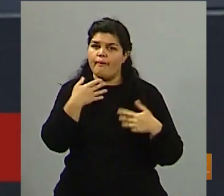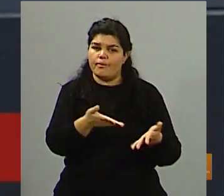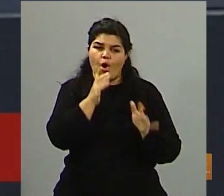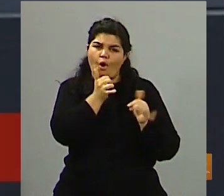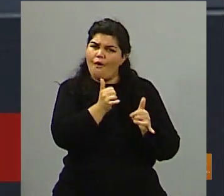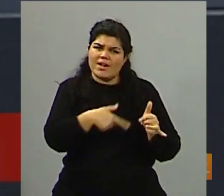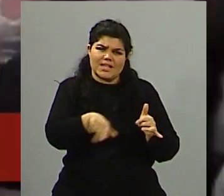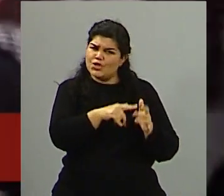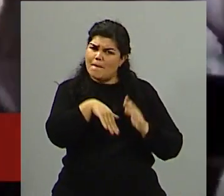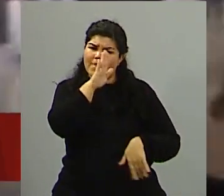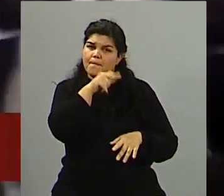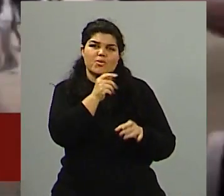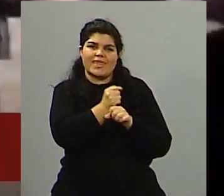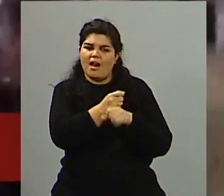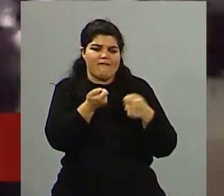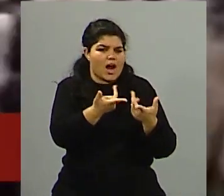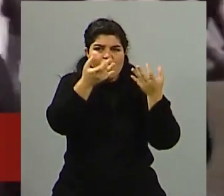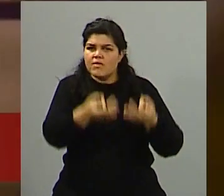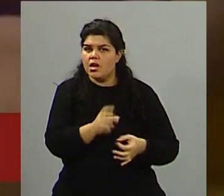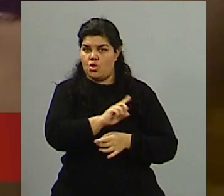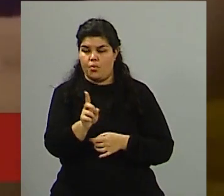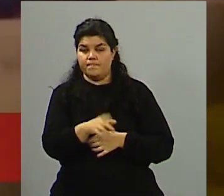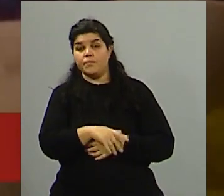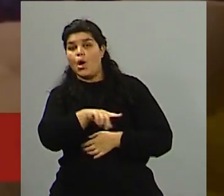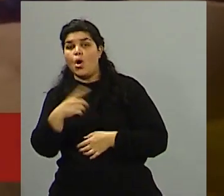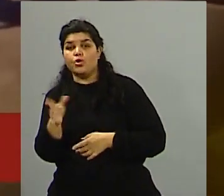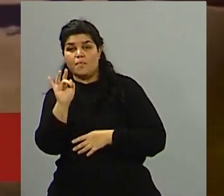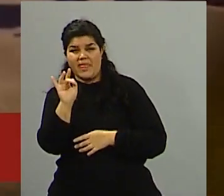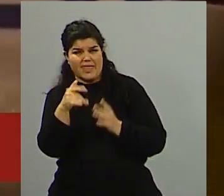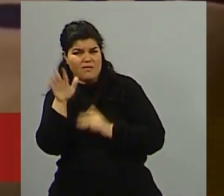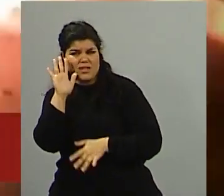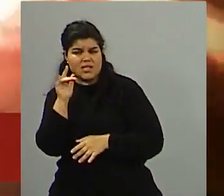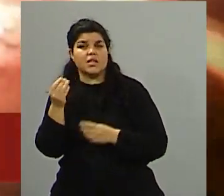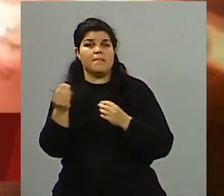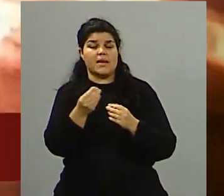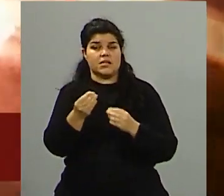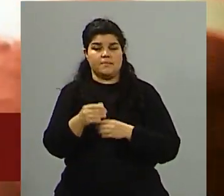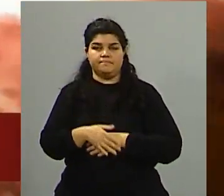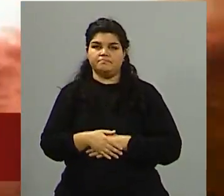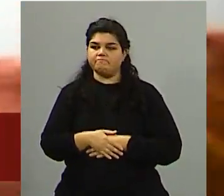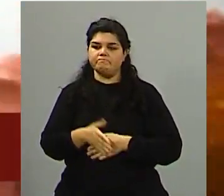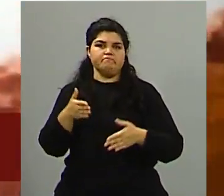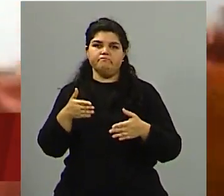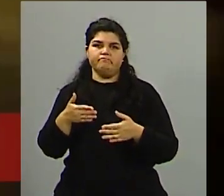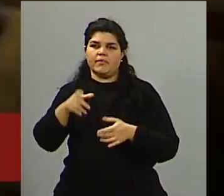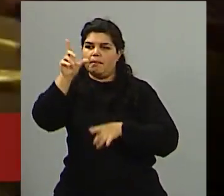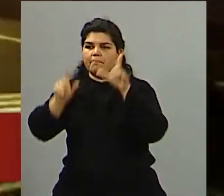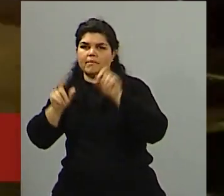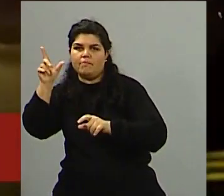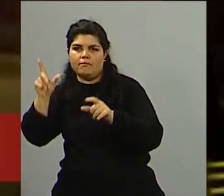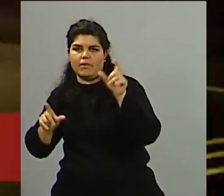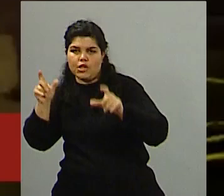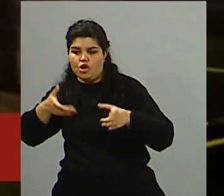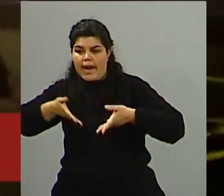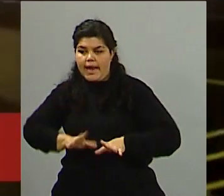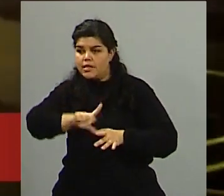los sectores más duros, va a ser directamente rechazar los aspectos de la inmigración. ¿Y la guerra? Y la